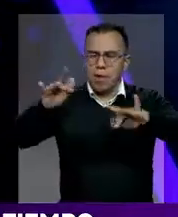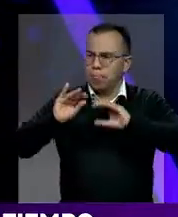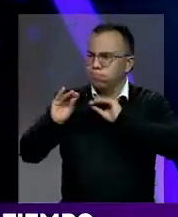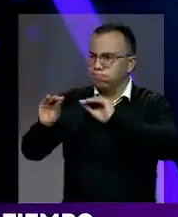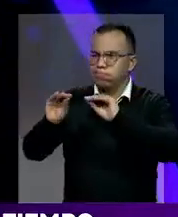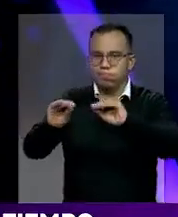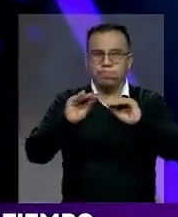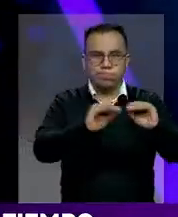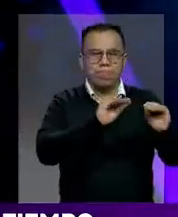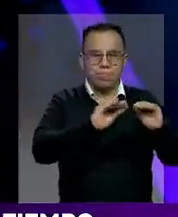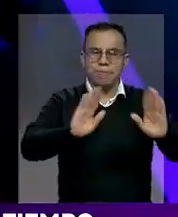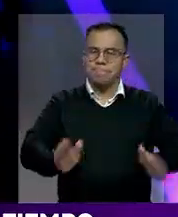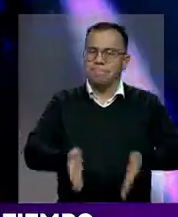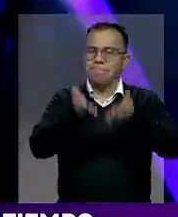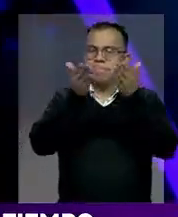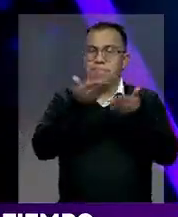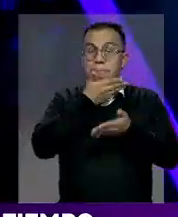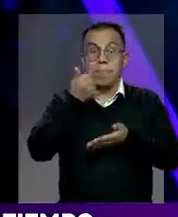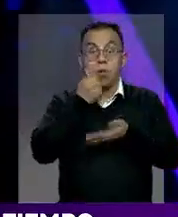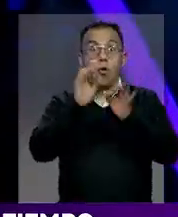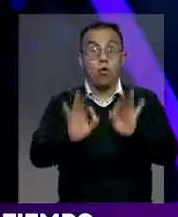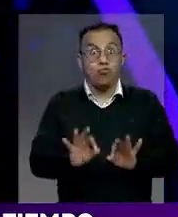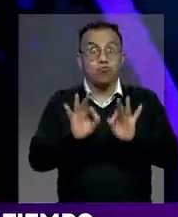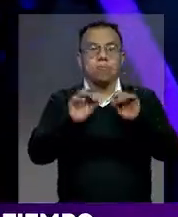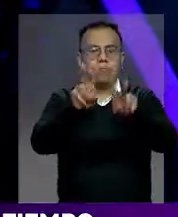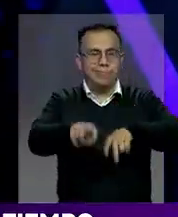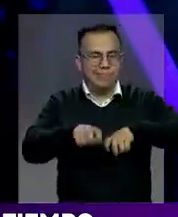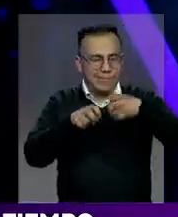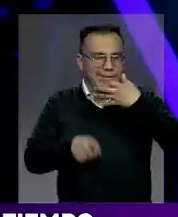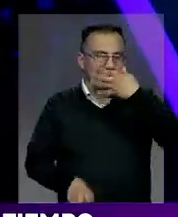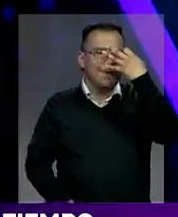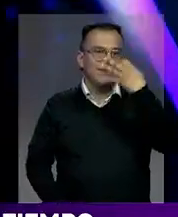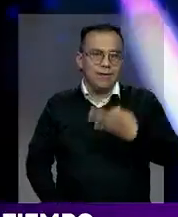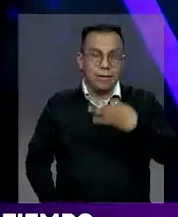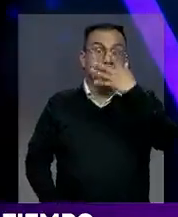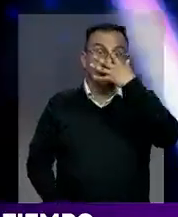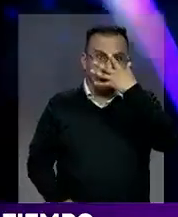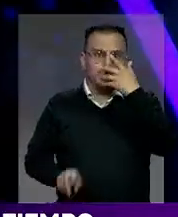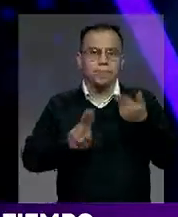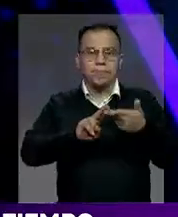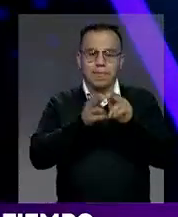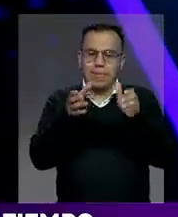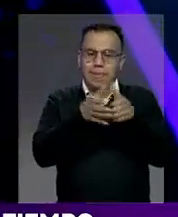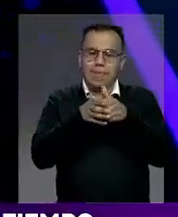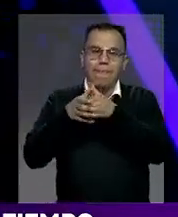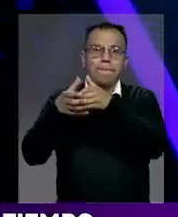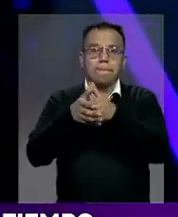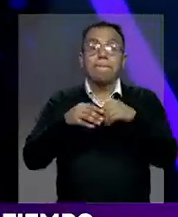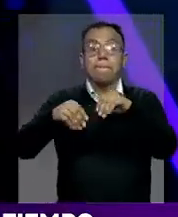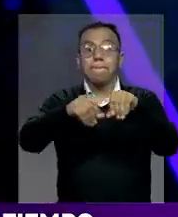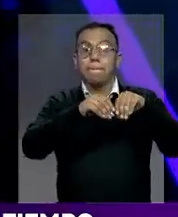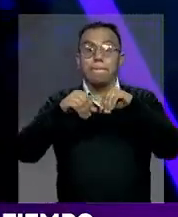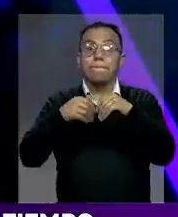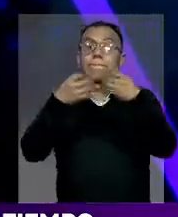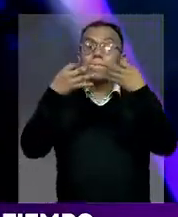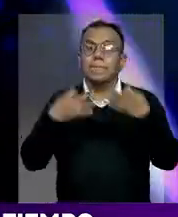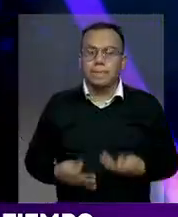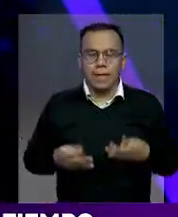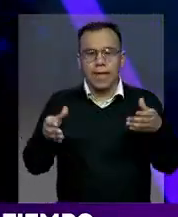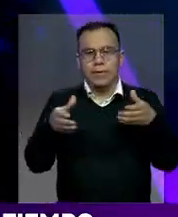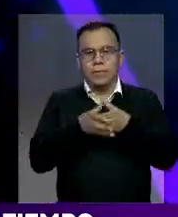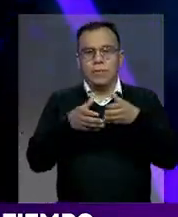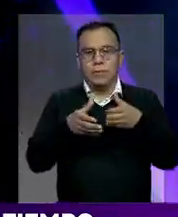cultivar de la mejor manera y ahí ahí de verdad se pueden asociar porque perecen al mismo territorio y en esa asociación